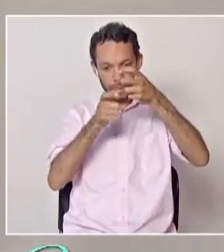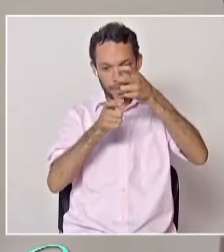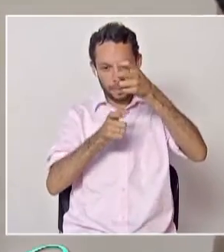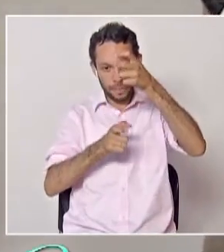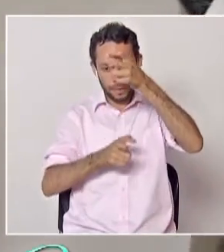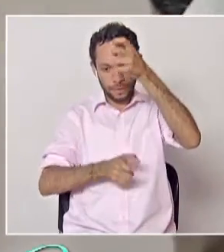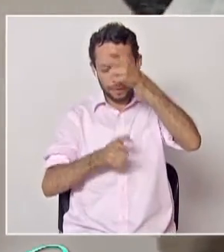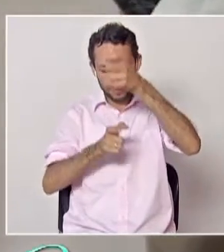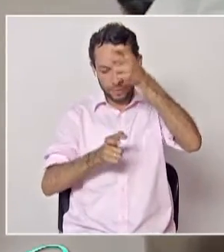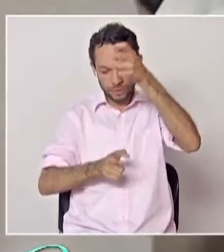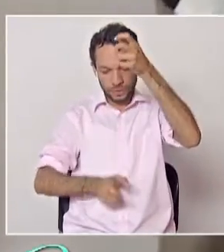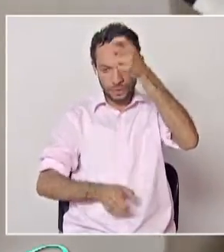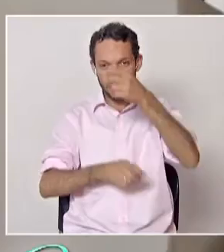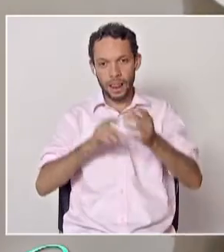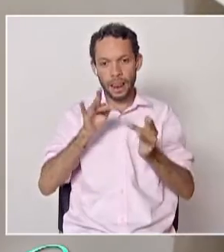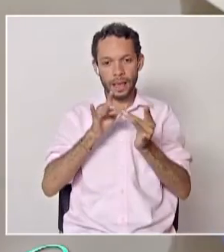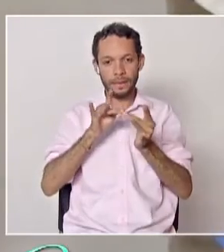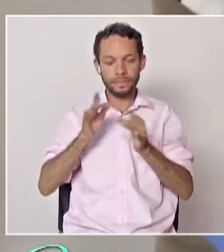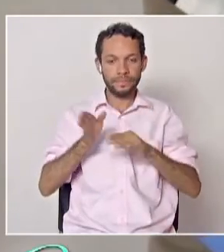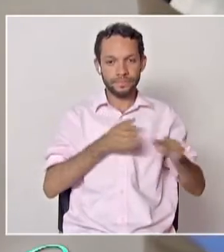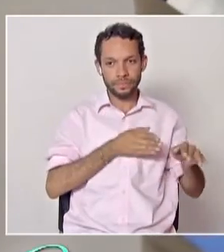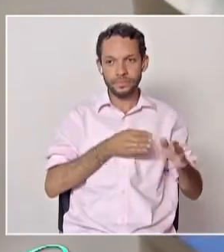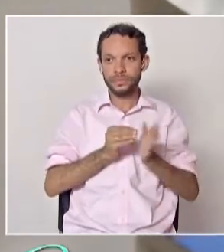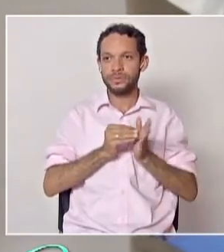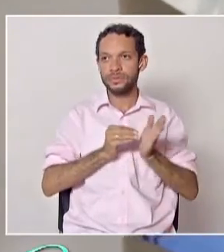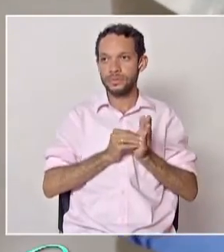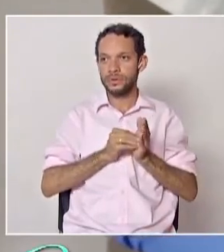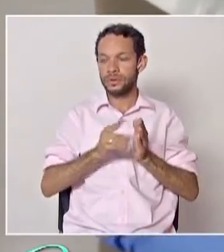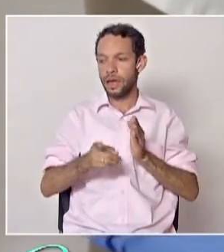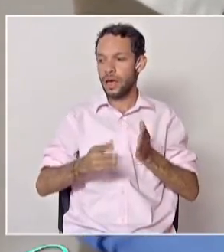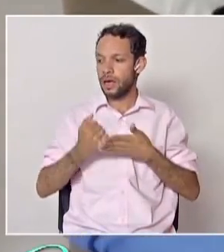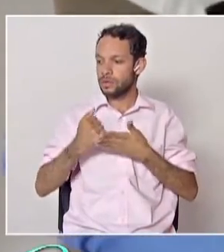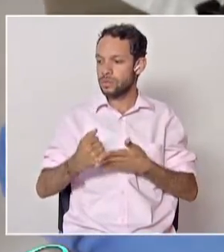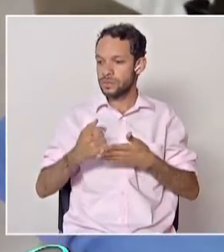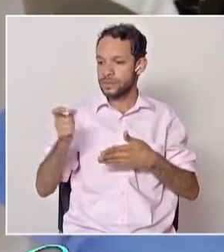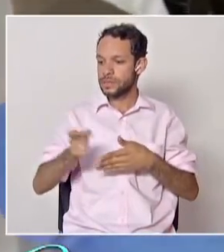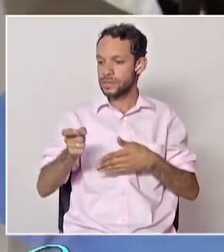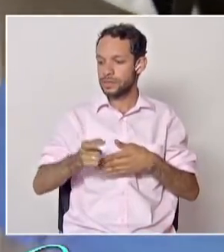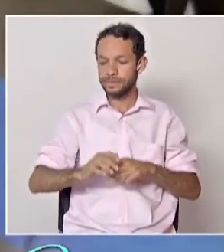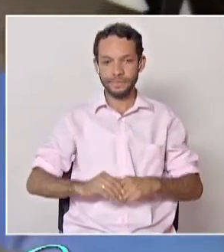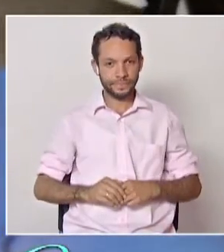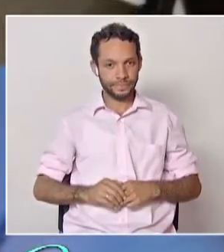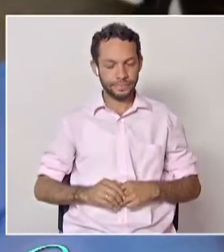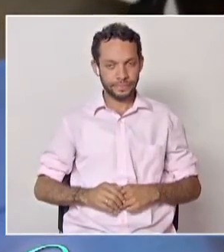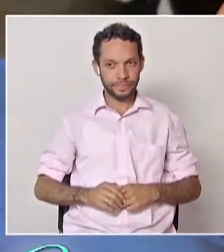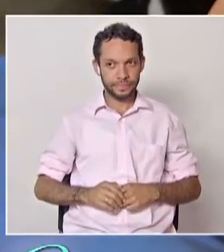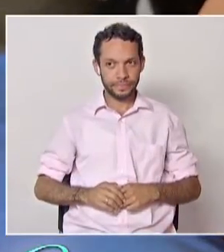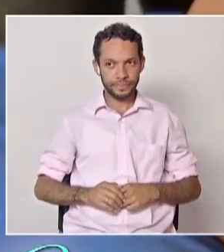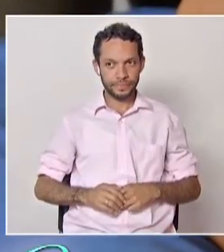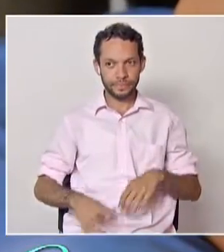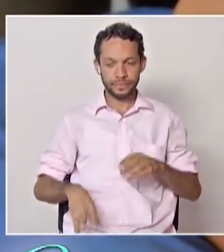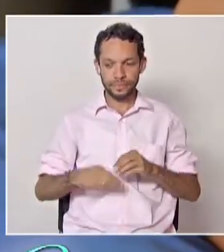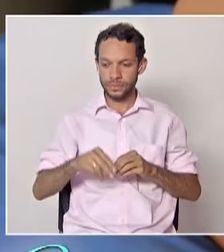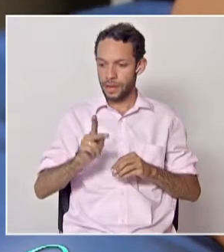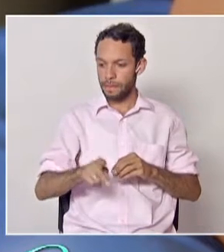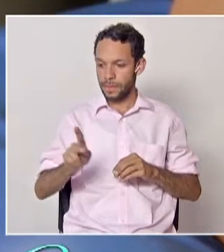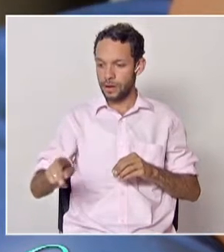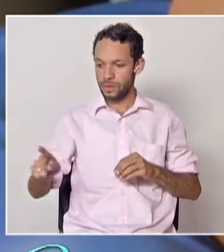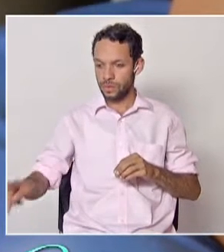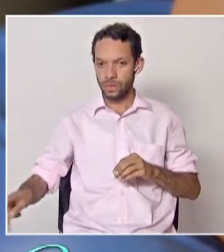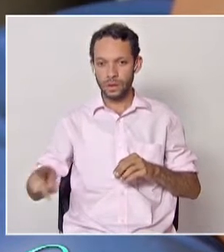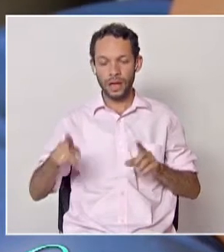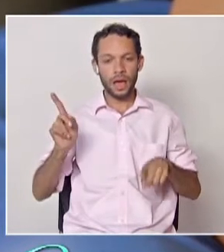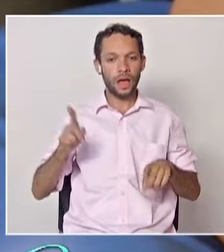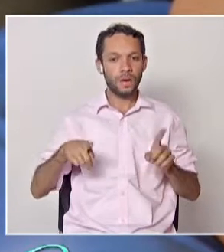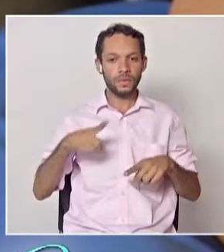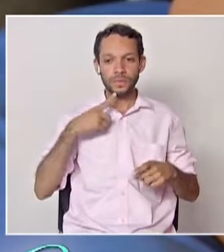maniobra que vamos a hacer en este momento nos ha servido bastante en el apoyo con el proceso de las personas que nos están generando bruxismo